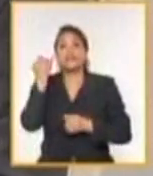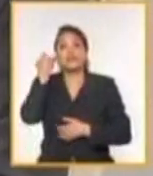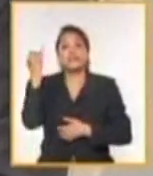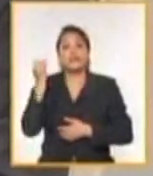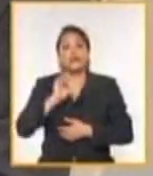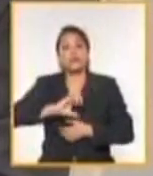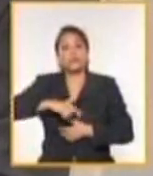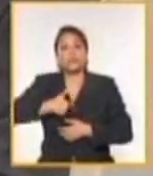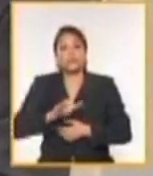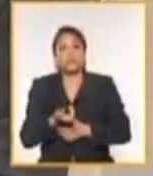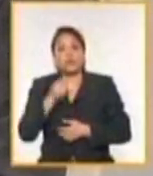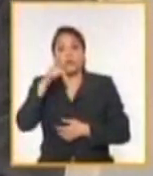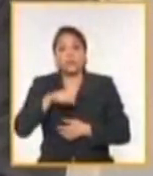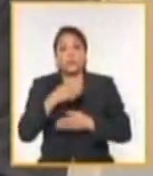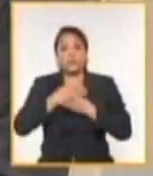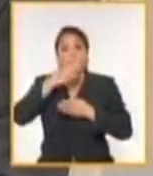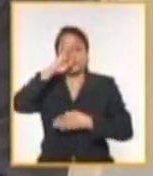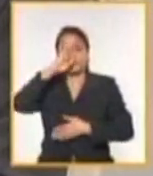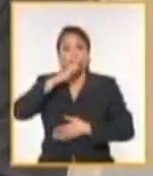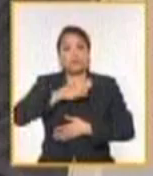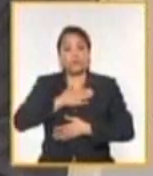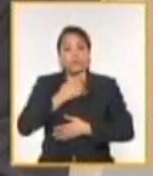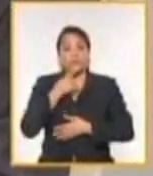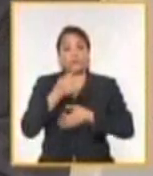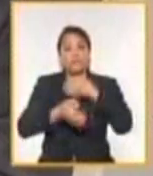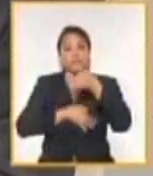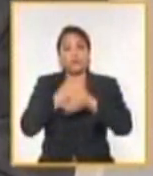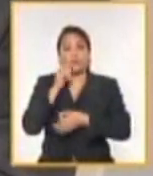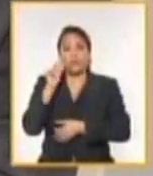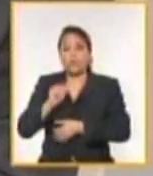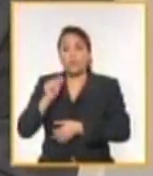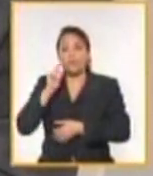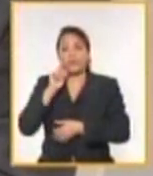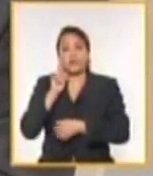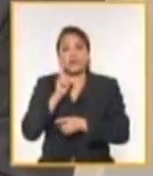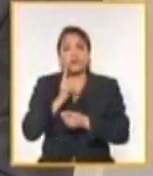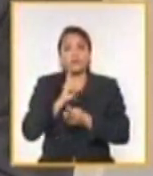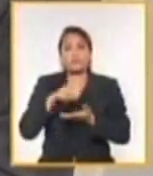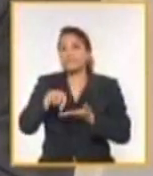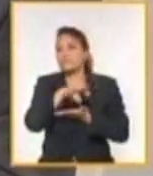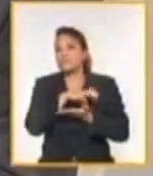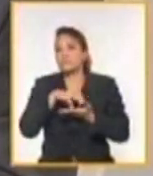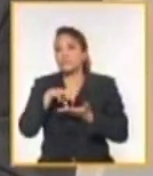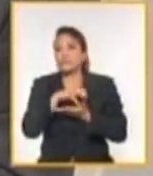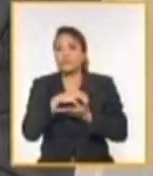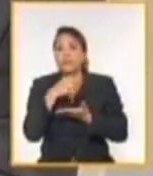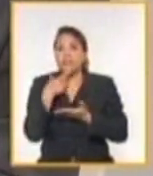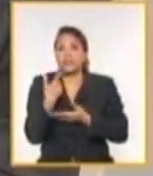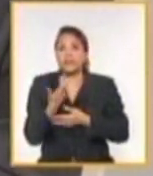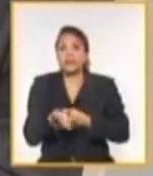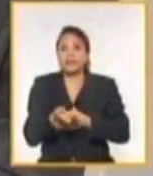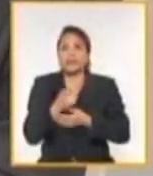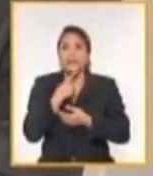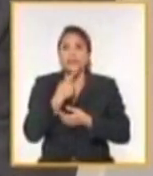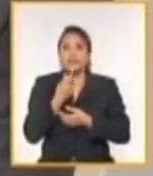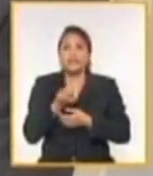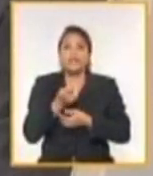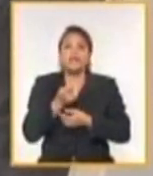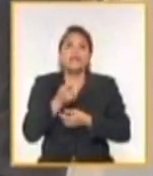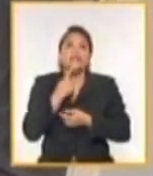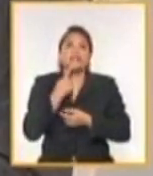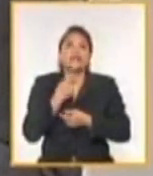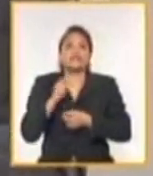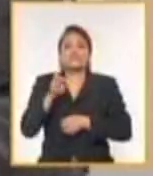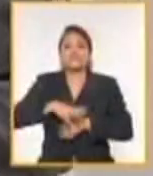aquí en Santiago señalo con angustia que los hombres encuentran nuevos paradigmas o la humanidad estará perdida. Una declaración allí. ¿Socialismo